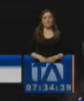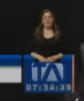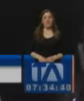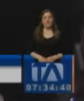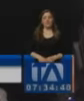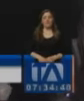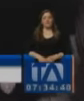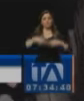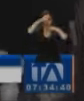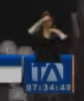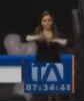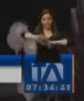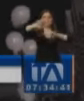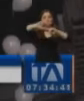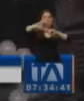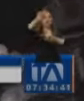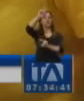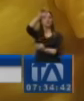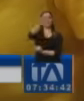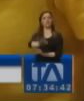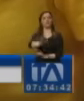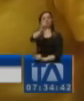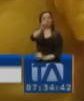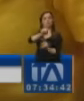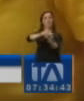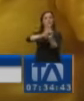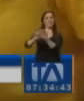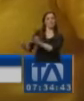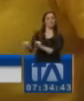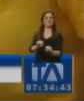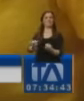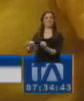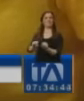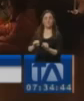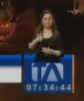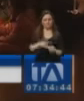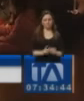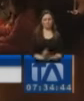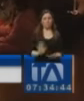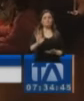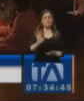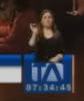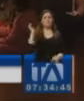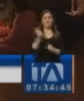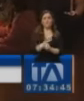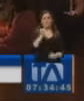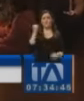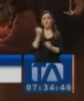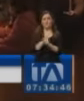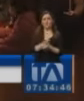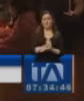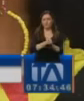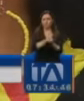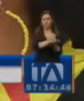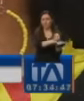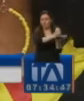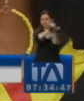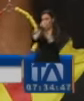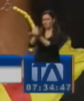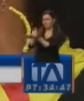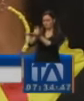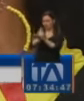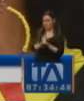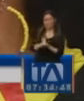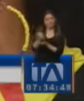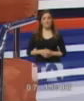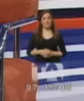En una emotiva ceremonia, al cumplirse un mes del terremoto, Quito hizo el compromiso de seguir trabajando para que la ayuda llegue a los